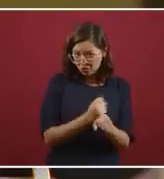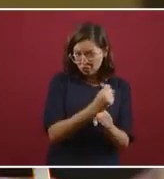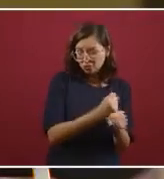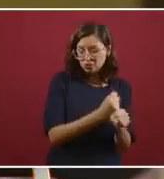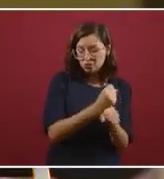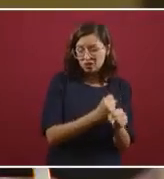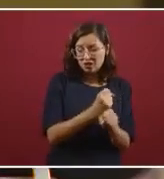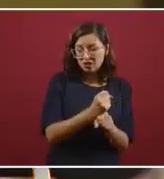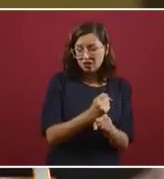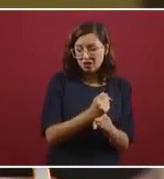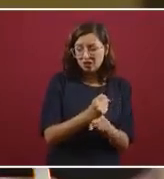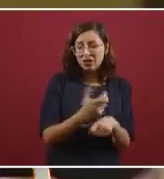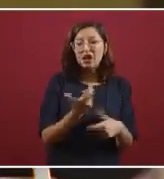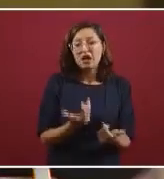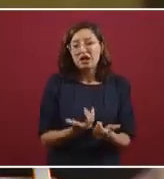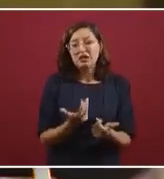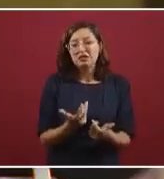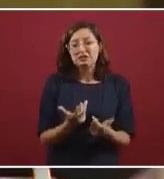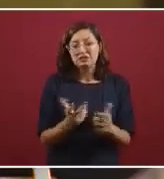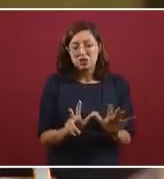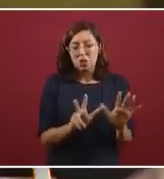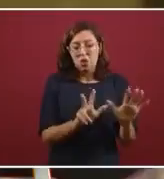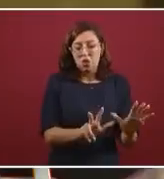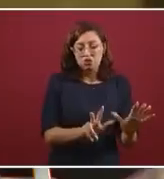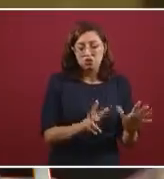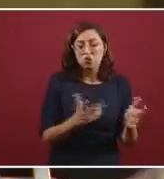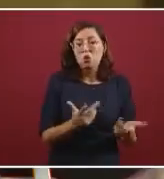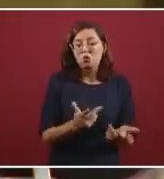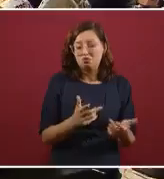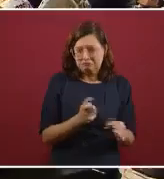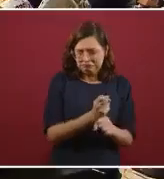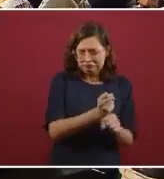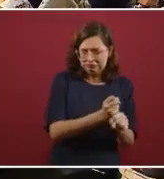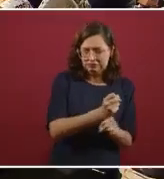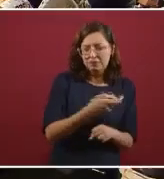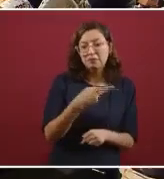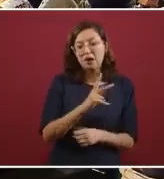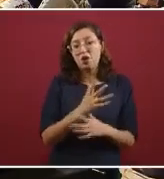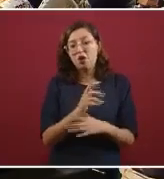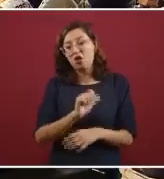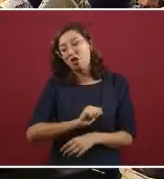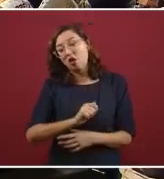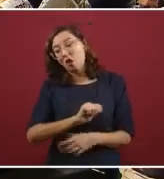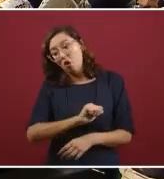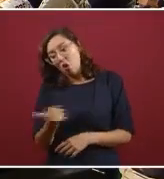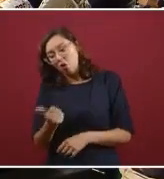estas 8 personas pues es una parte, porque hay 28 más que, de acuerdo con